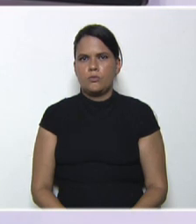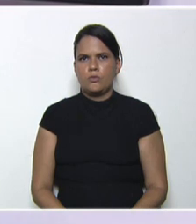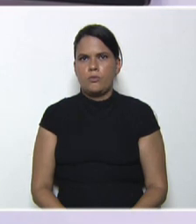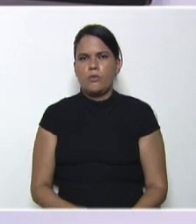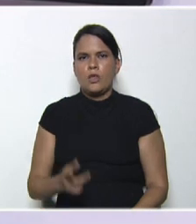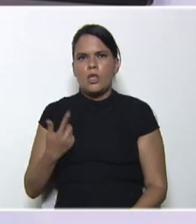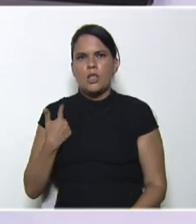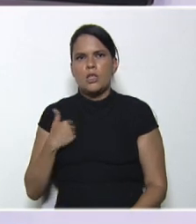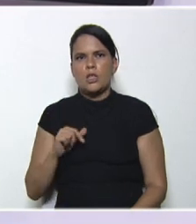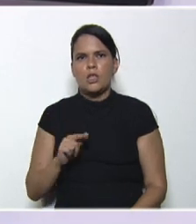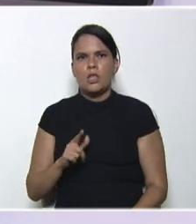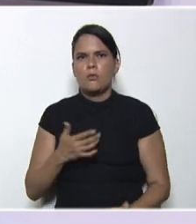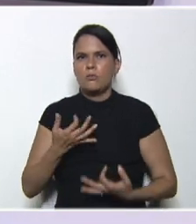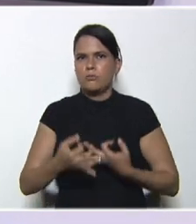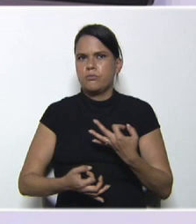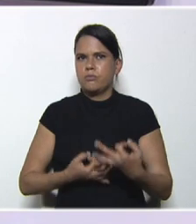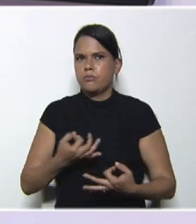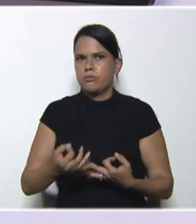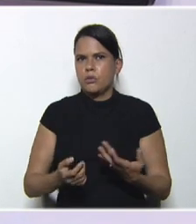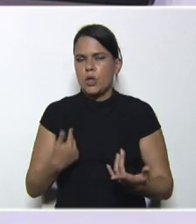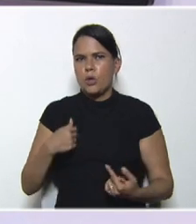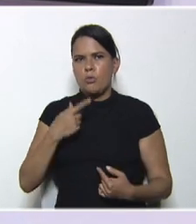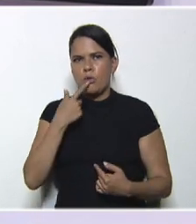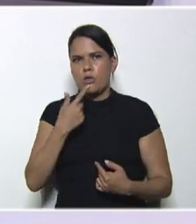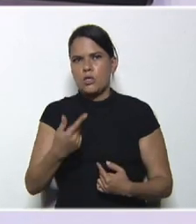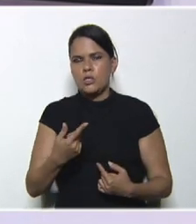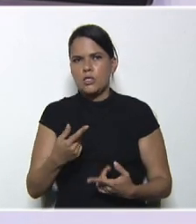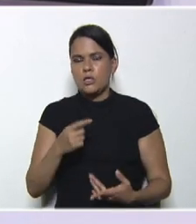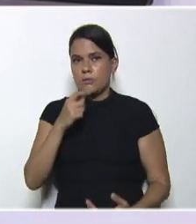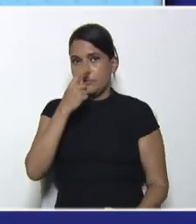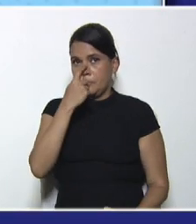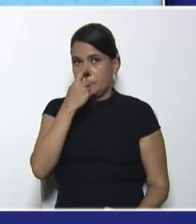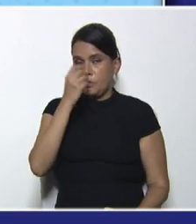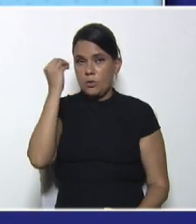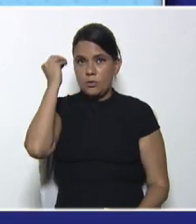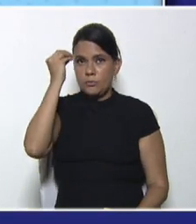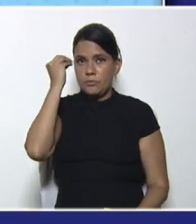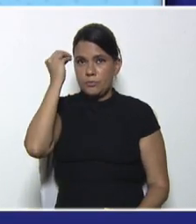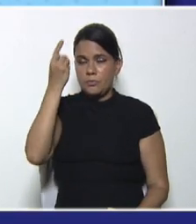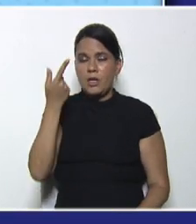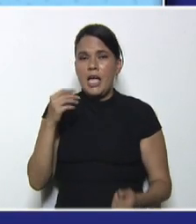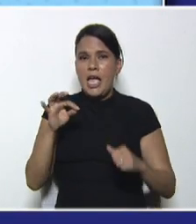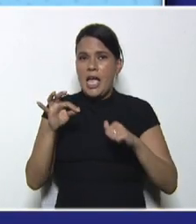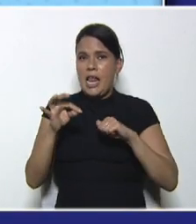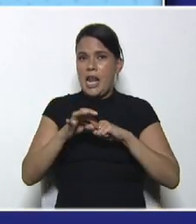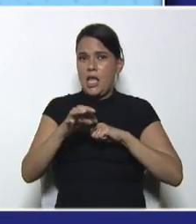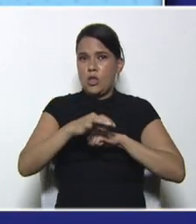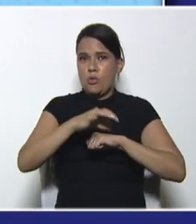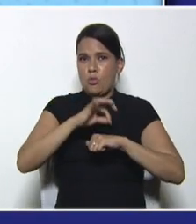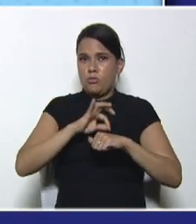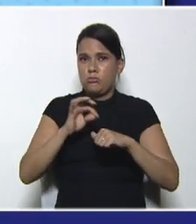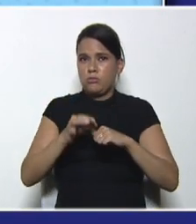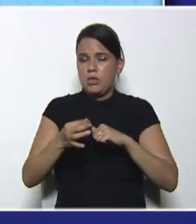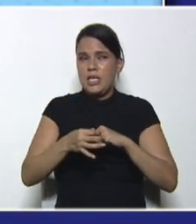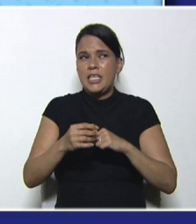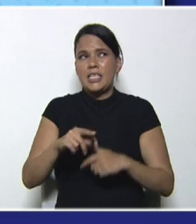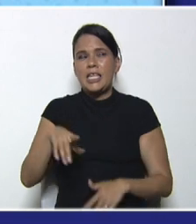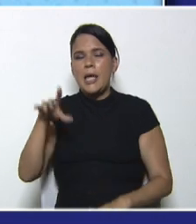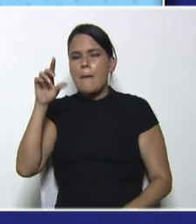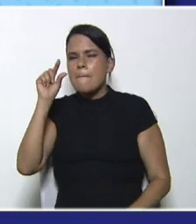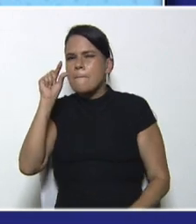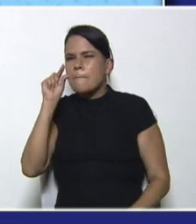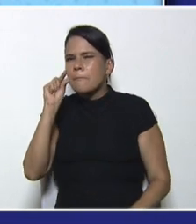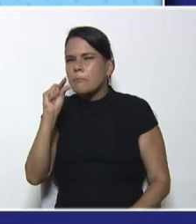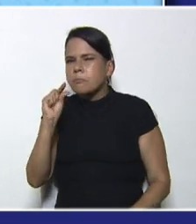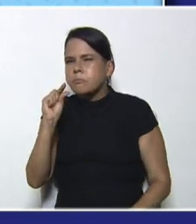la teoría atómica. Como se les señaló hace rato, se centra en el átomo, contiene partículas subatómicas. En este